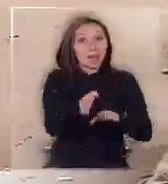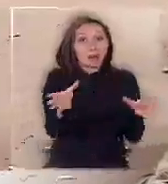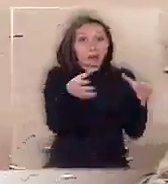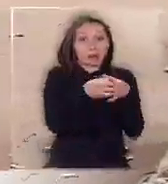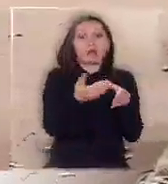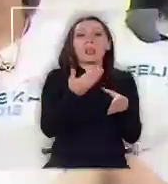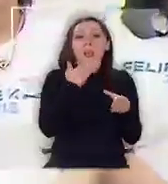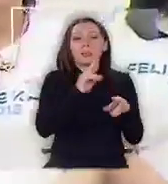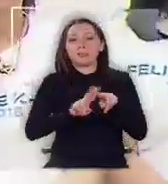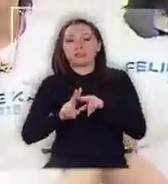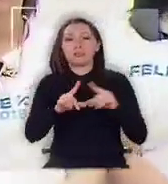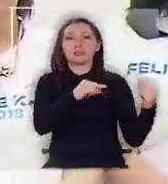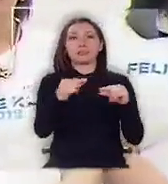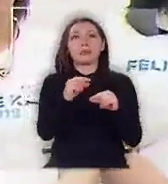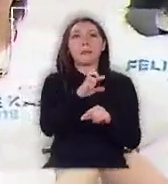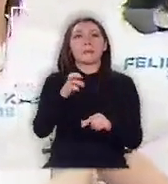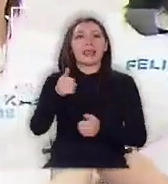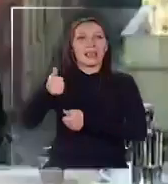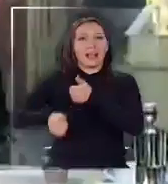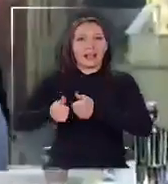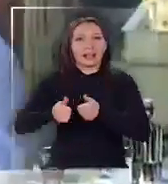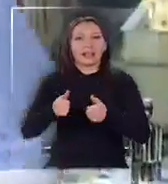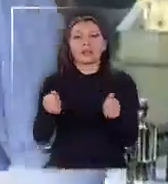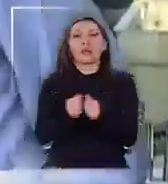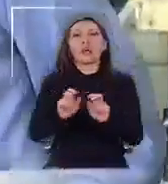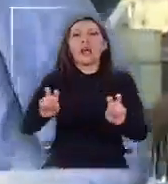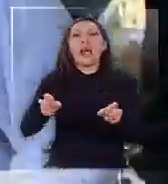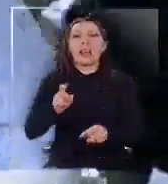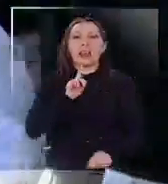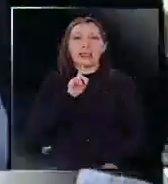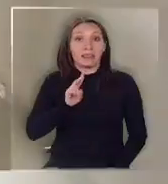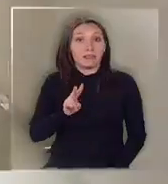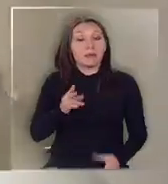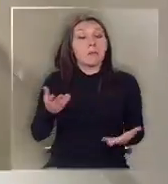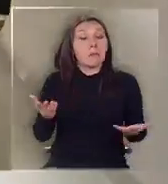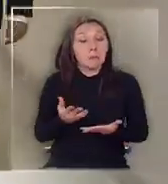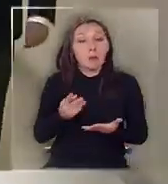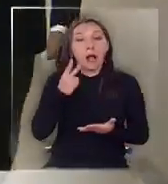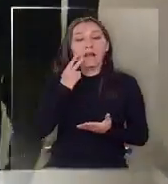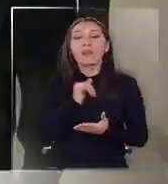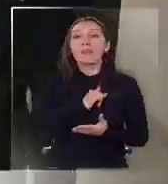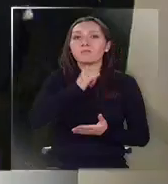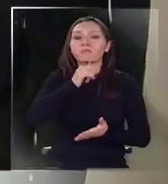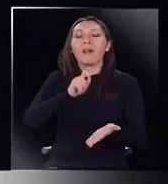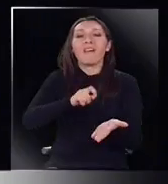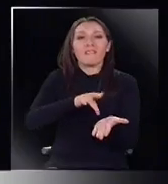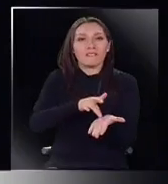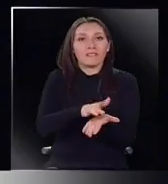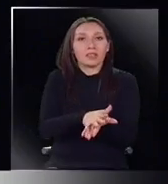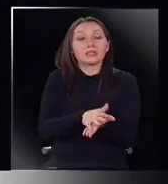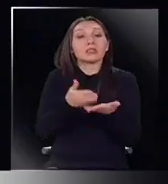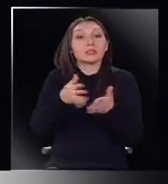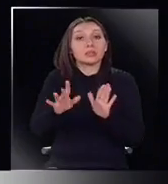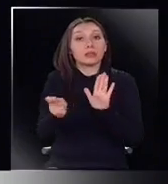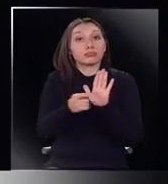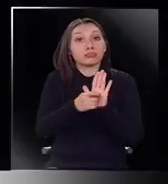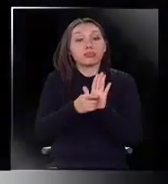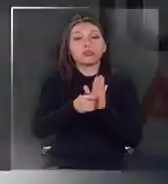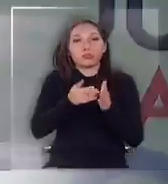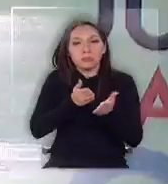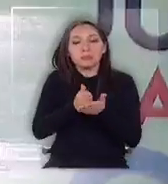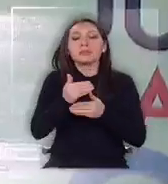organizando un debate con sus precandidatos junto a canales de televisión debate que aún no tiene fecha pero que ya comienza a tomar